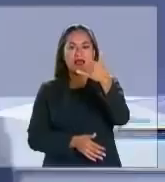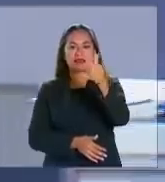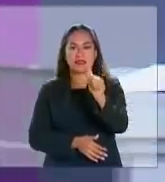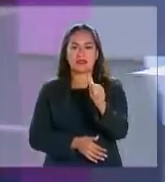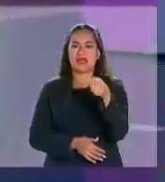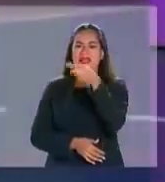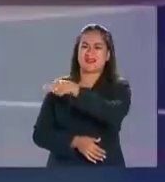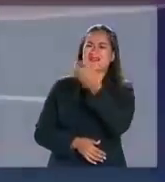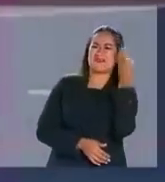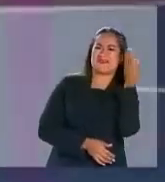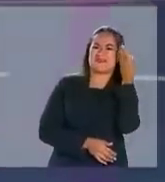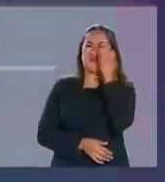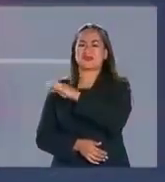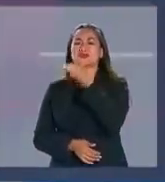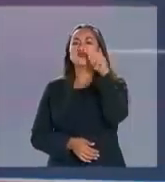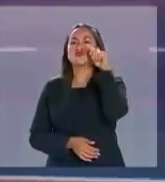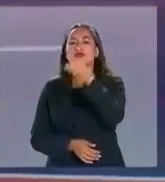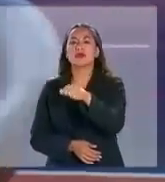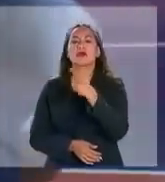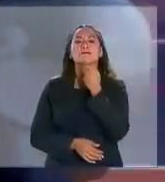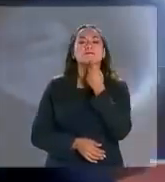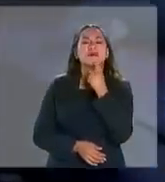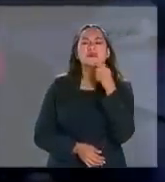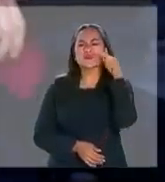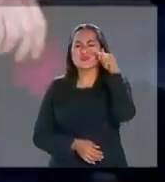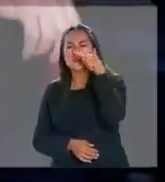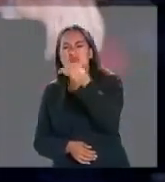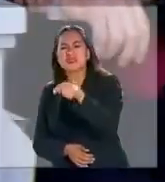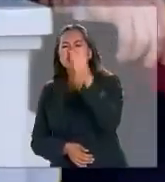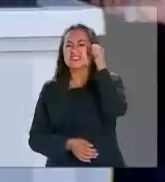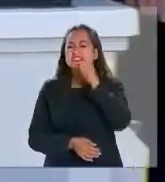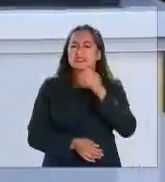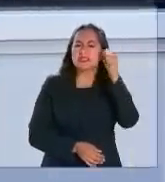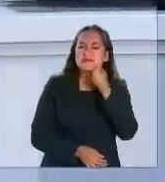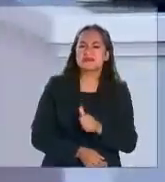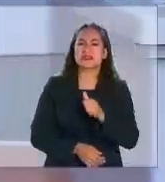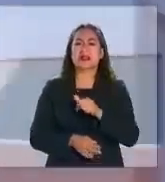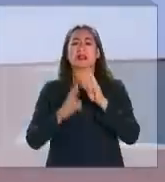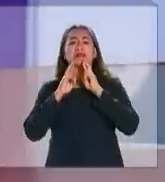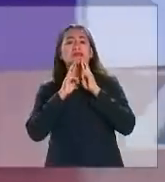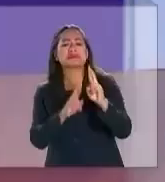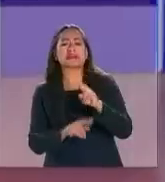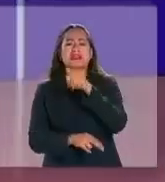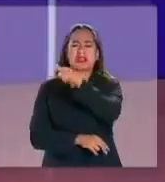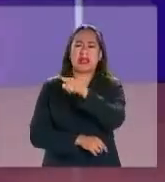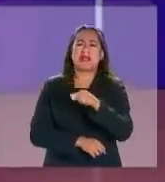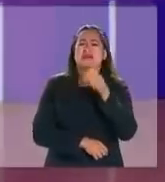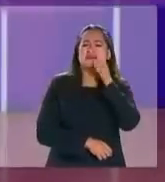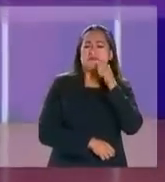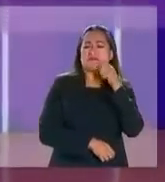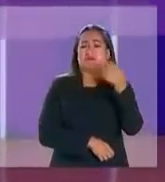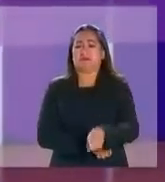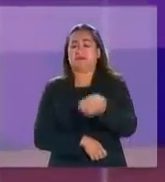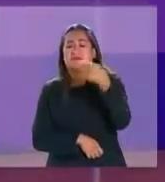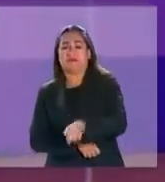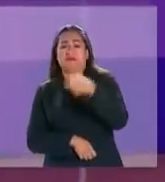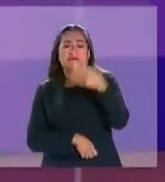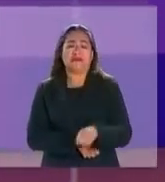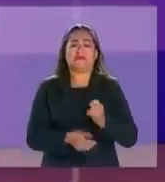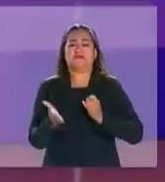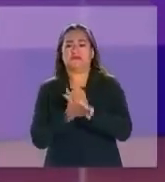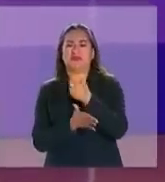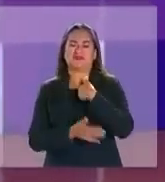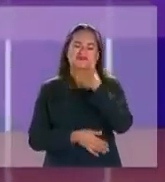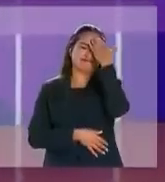andrés manuel lópez obrador él está acostumbrado a que la gente no le responda porque es profundamente autoritario yo conozco ese numerito y es